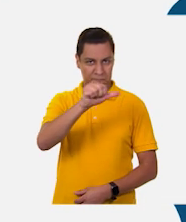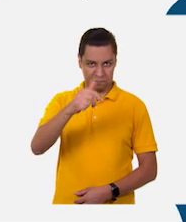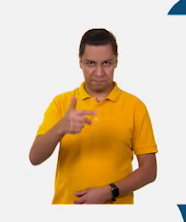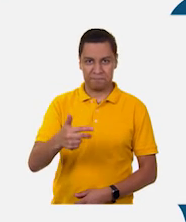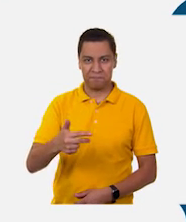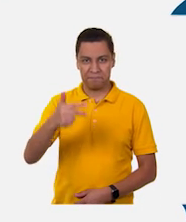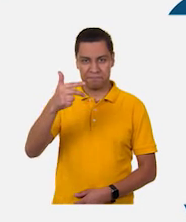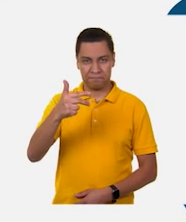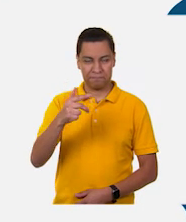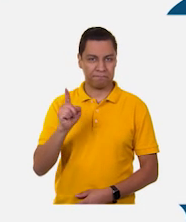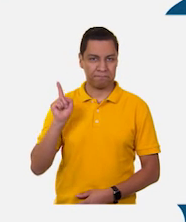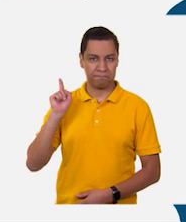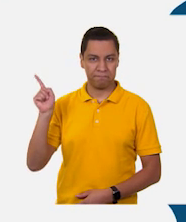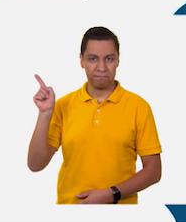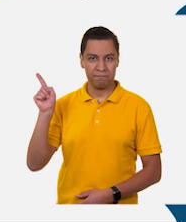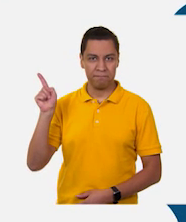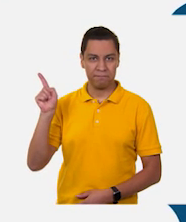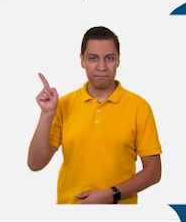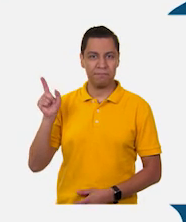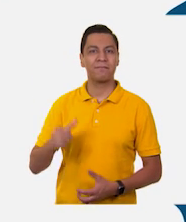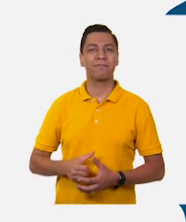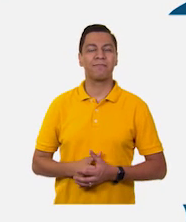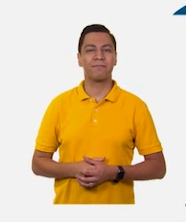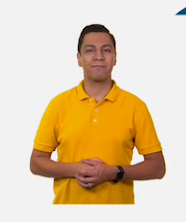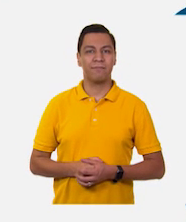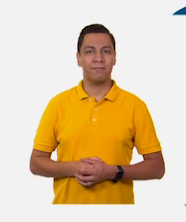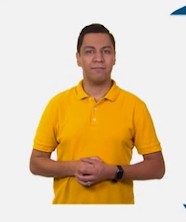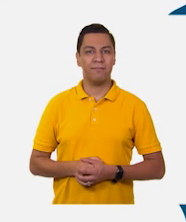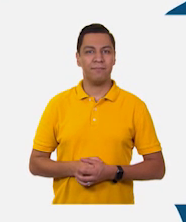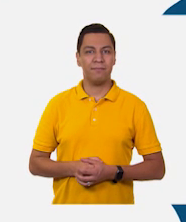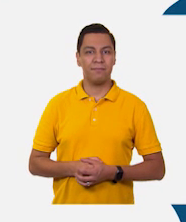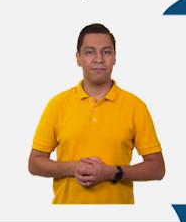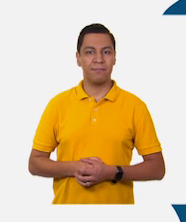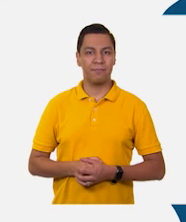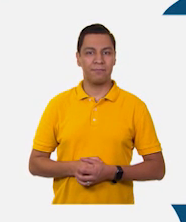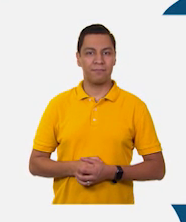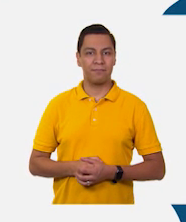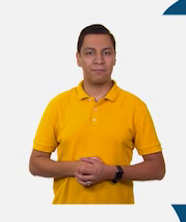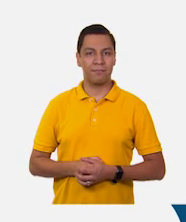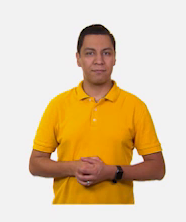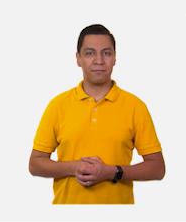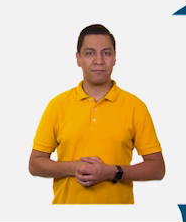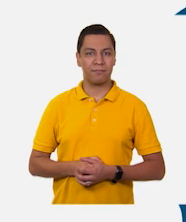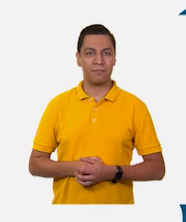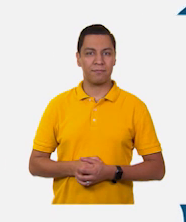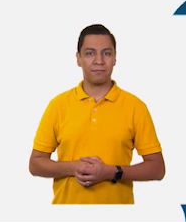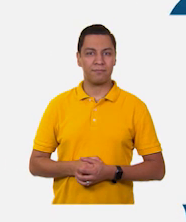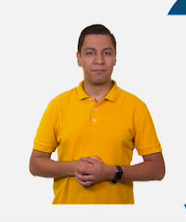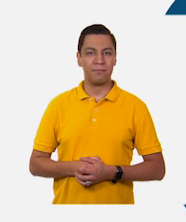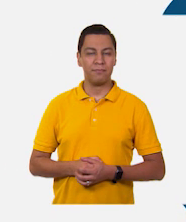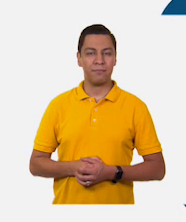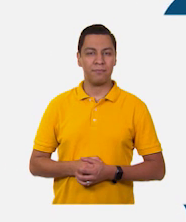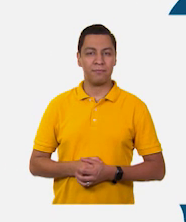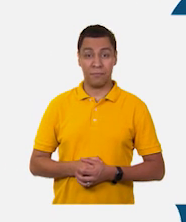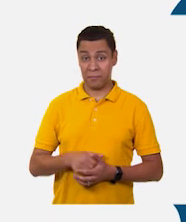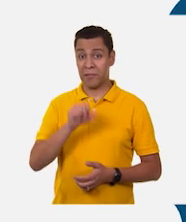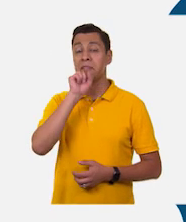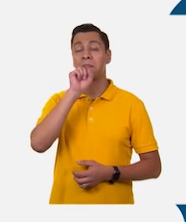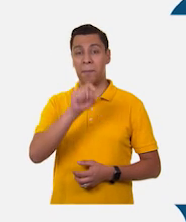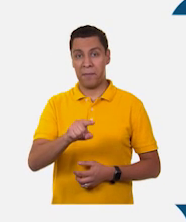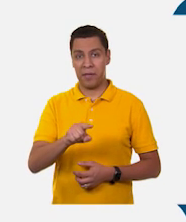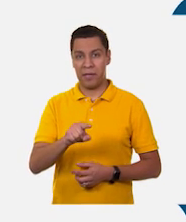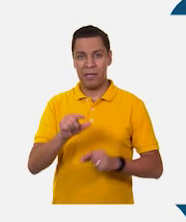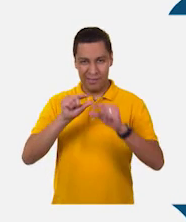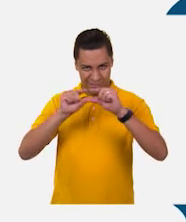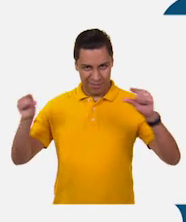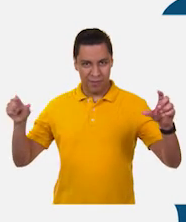teléfono 55 41 72 04 13 con 100 líneas. También puedes encontrar